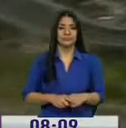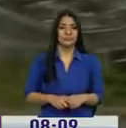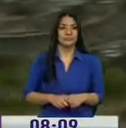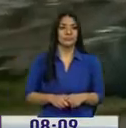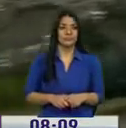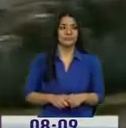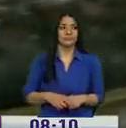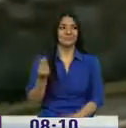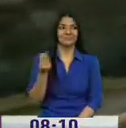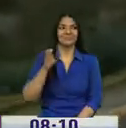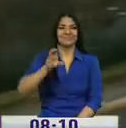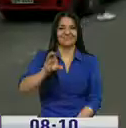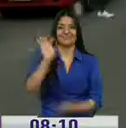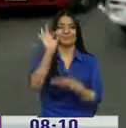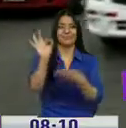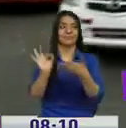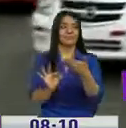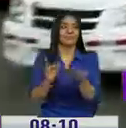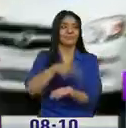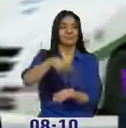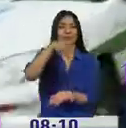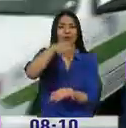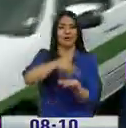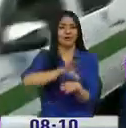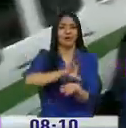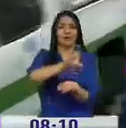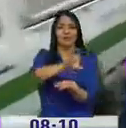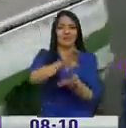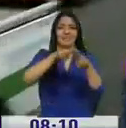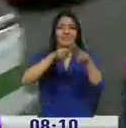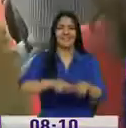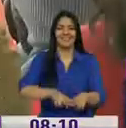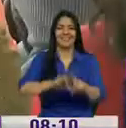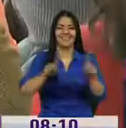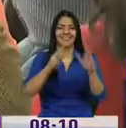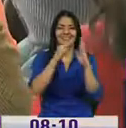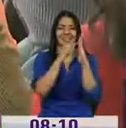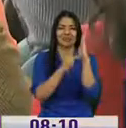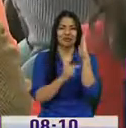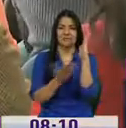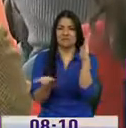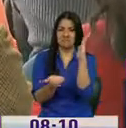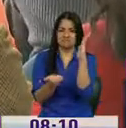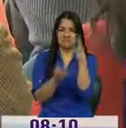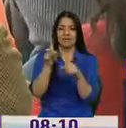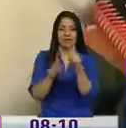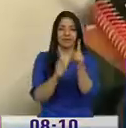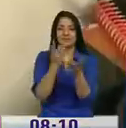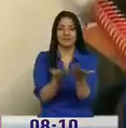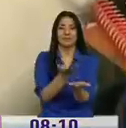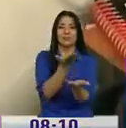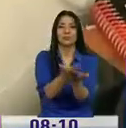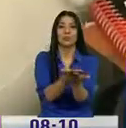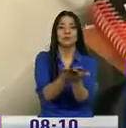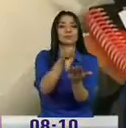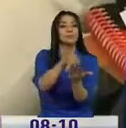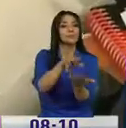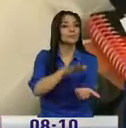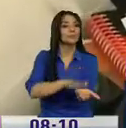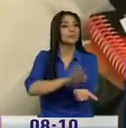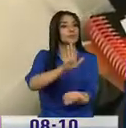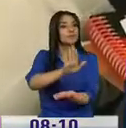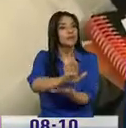asignación de más presupuesto para las parroquias rurales y la revisión de varias ordenanzas son algunas de las propuestas que forman parte de un proyecto